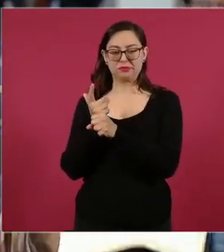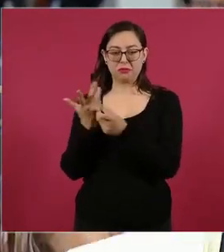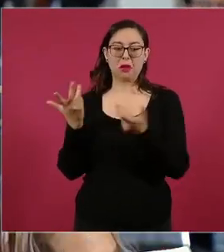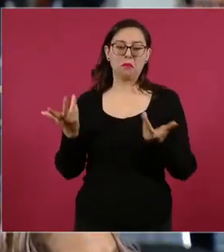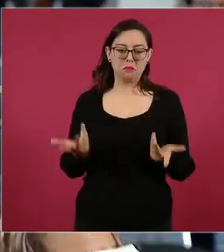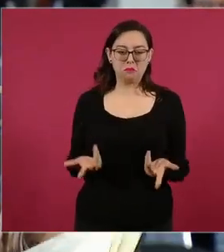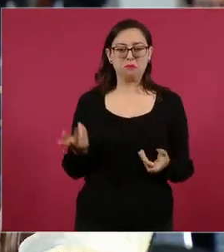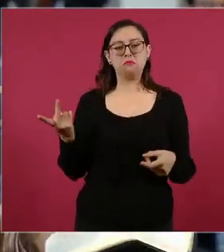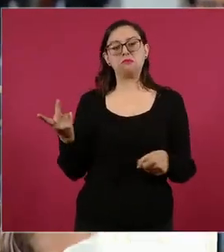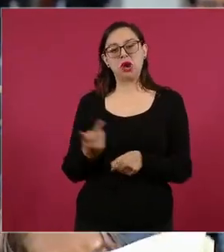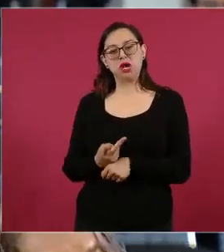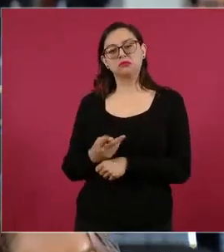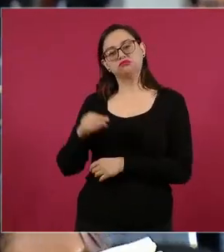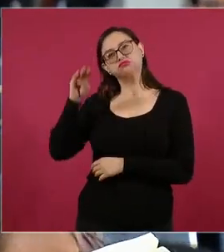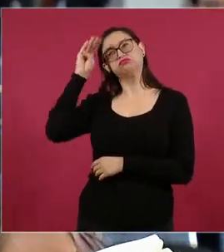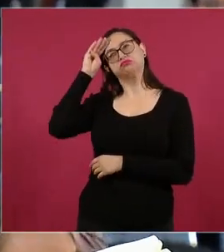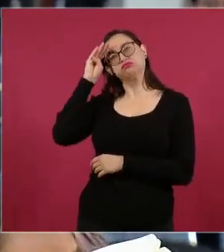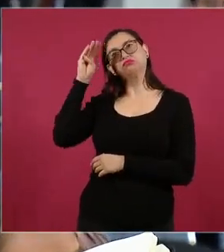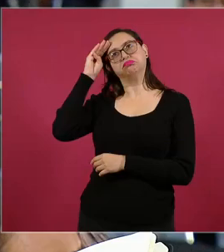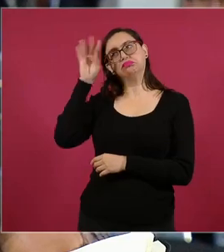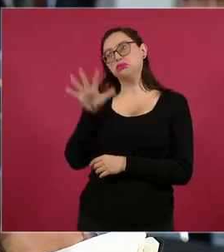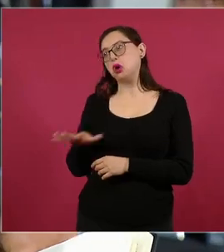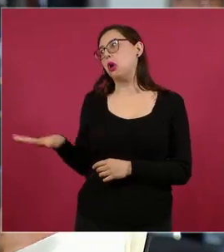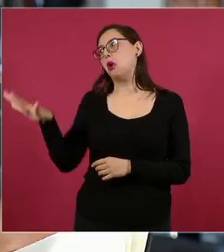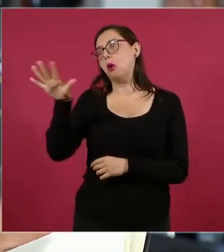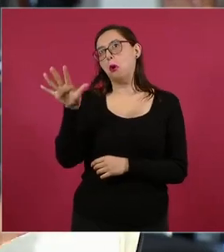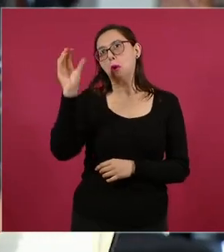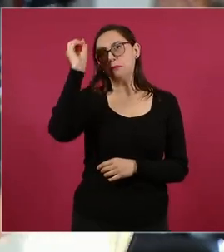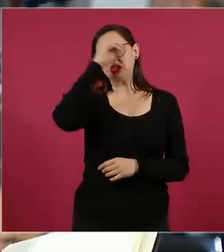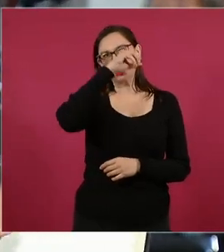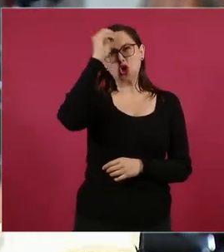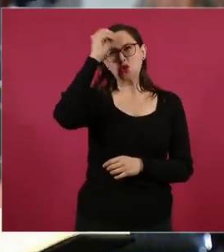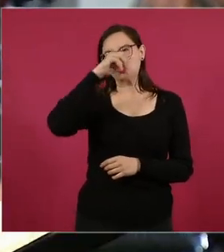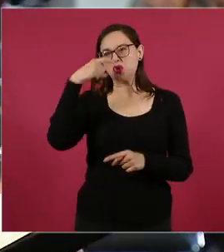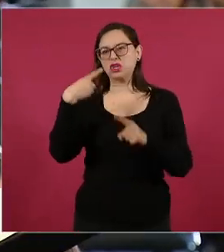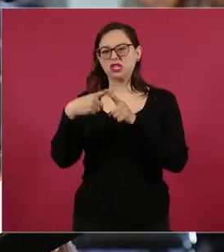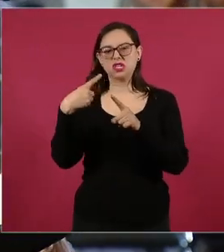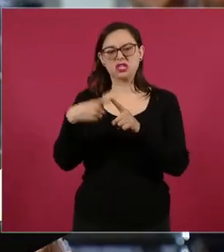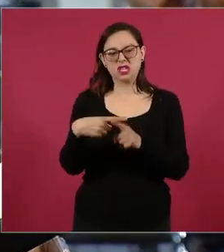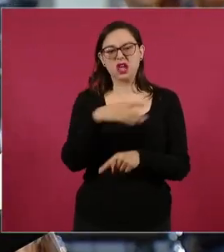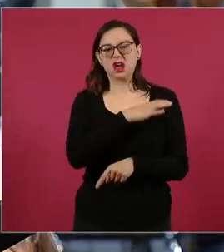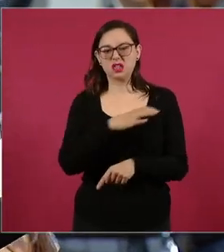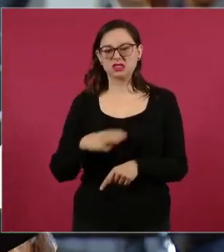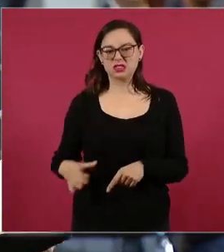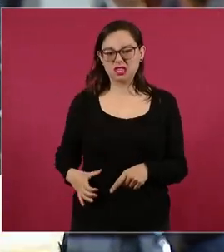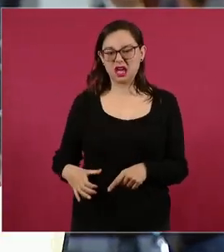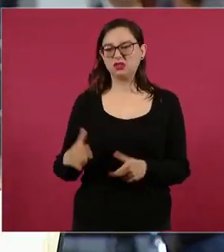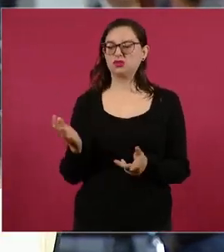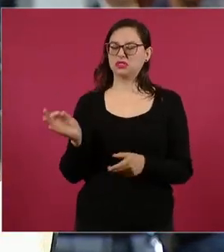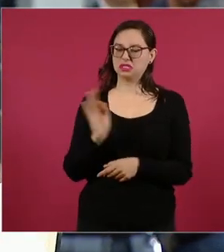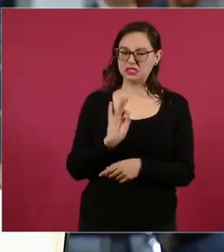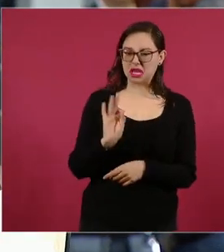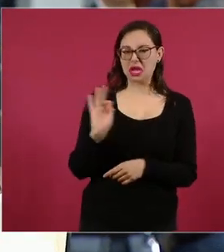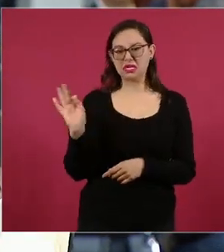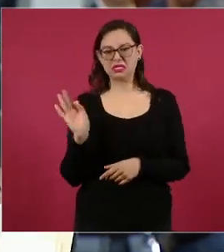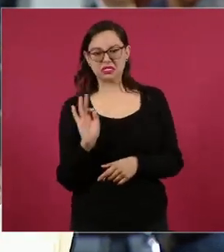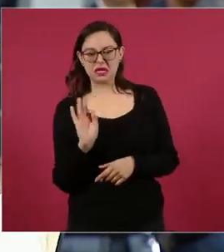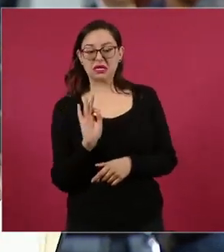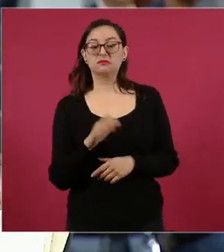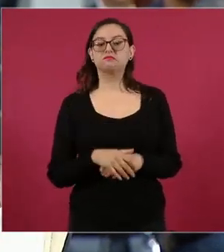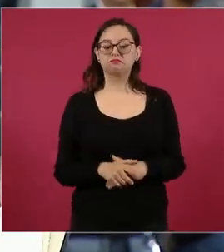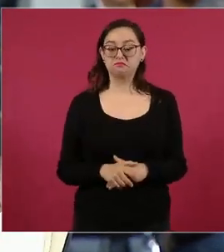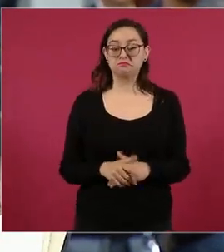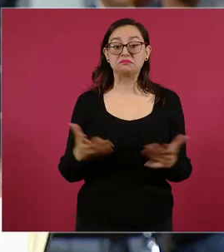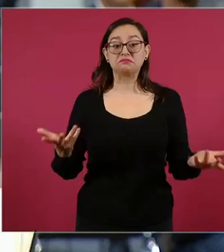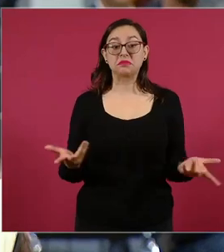las reflexiones públicas sobre la situación de quién iba a ser el candidato, y sabemos qué fue lo que sucedió. Se